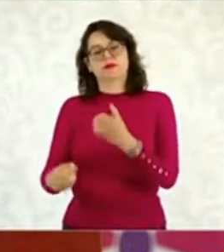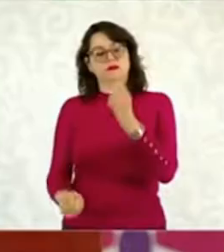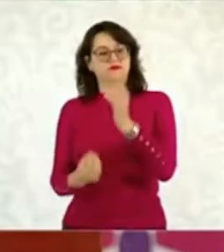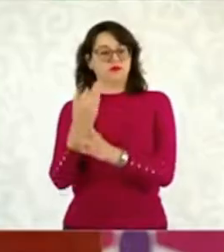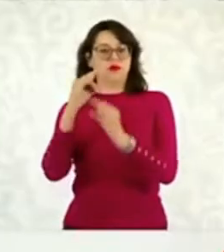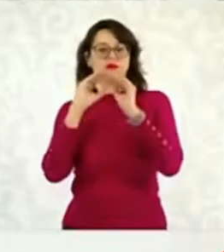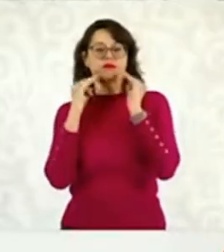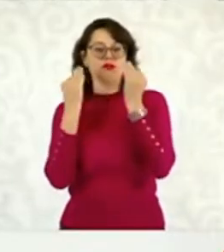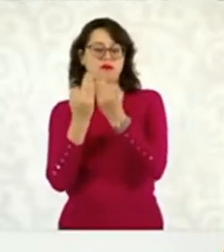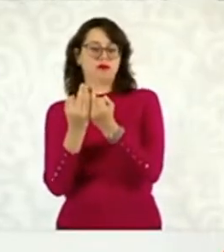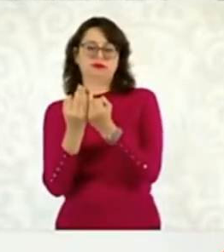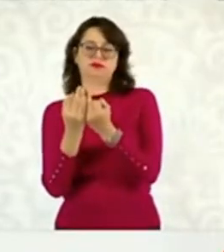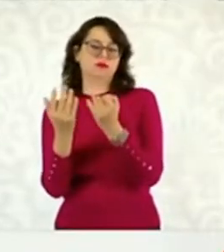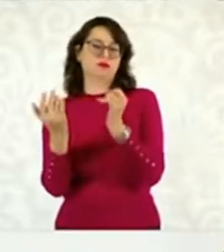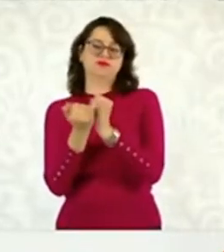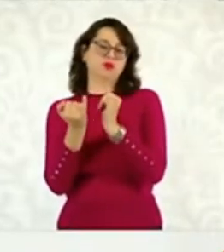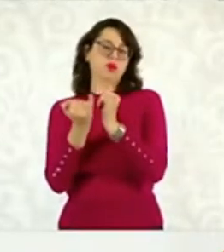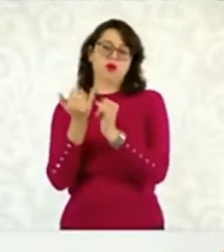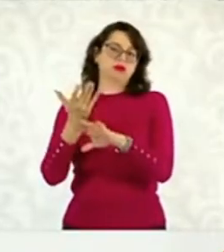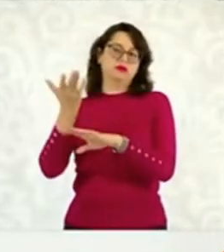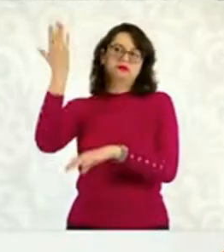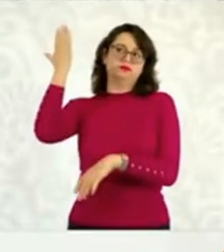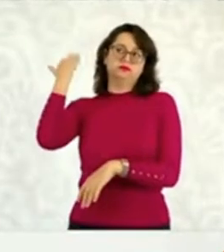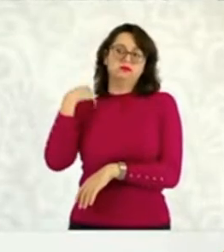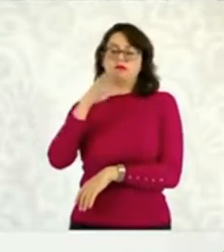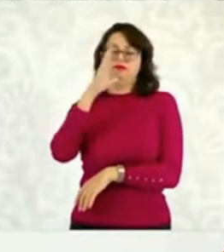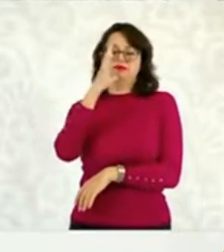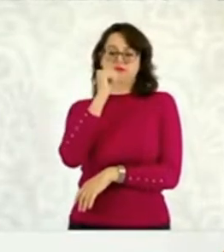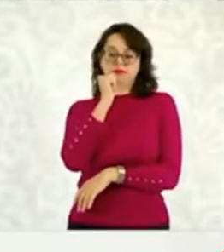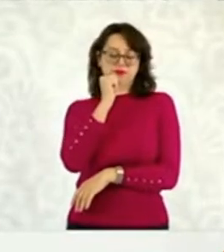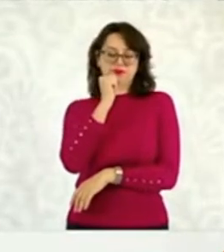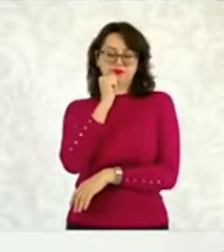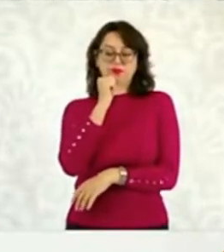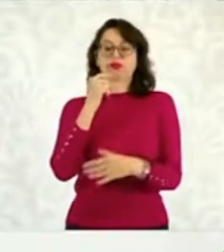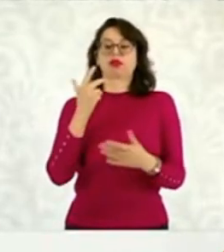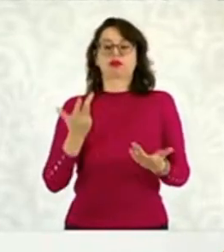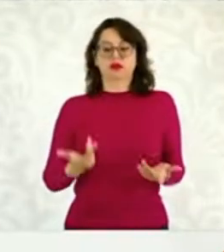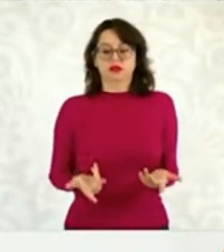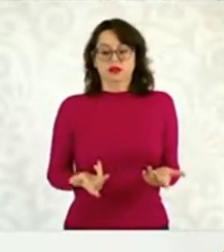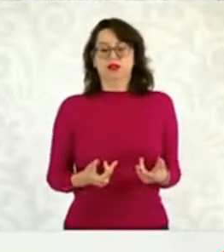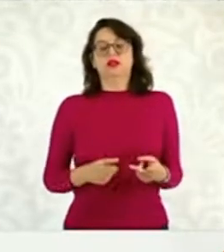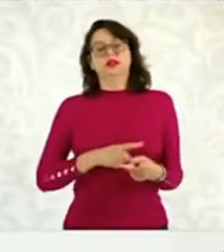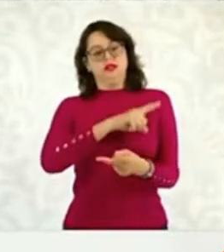hace años. Por otro lado, con la apertura de